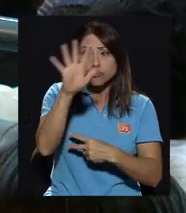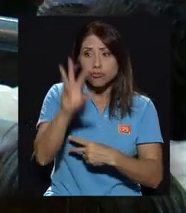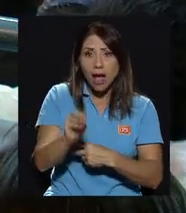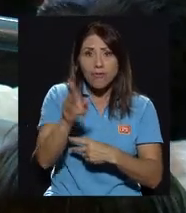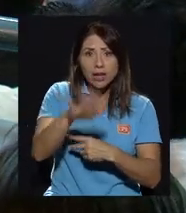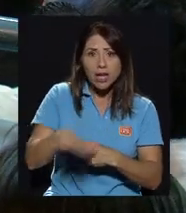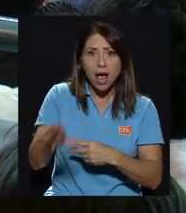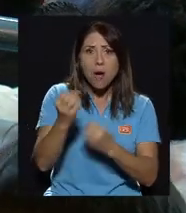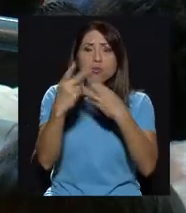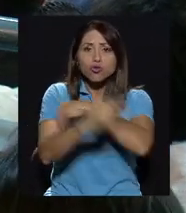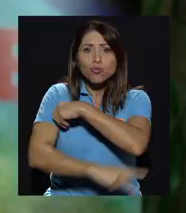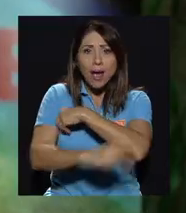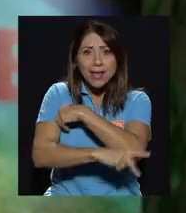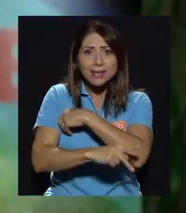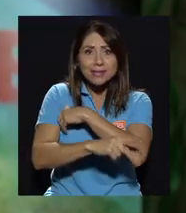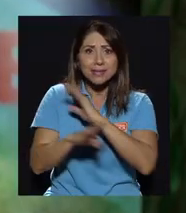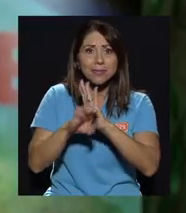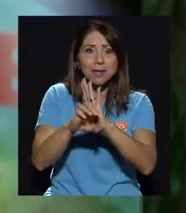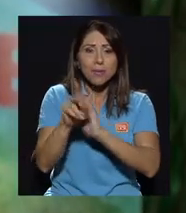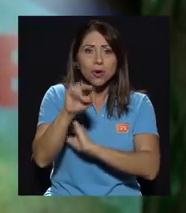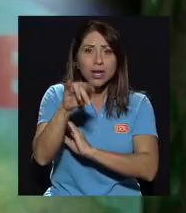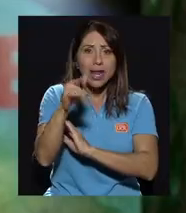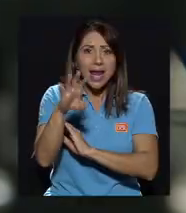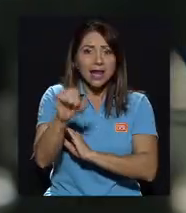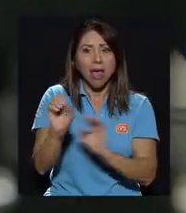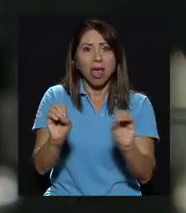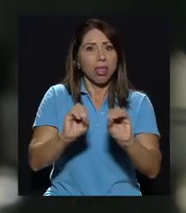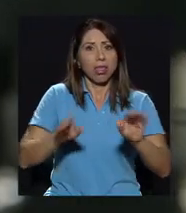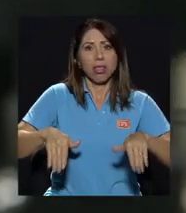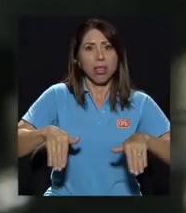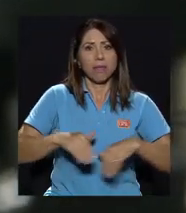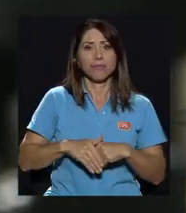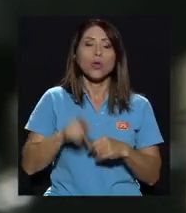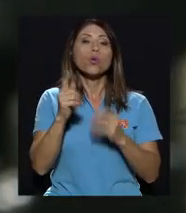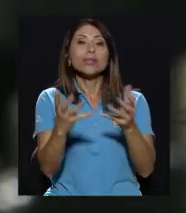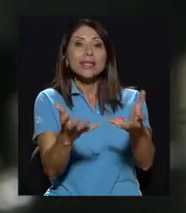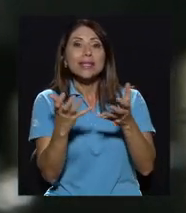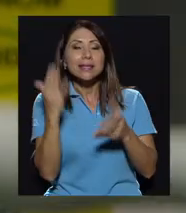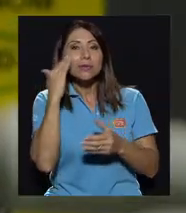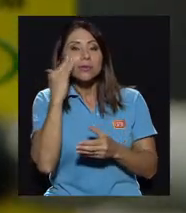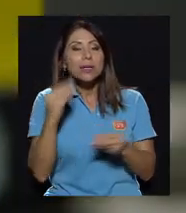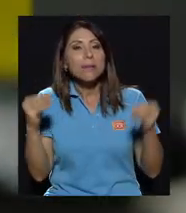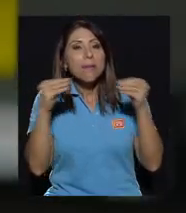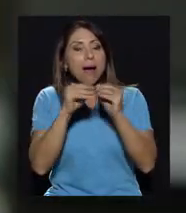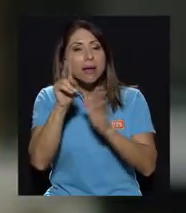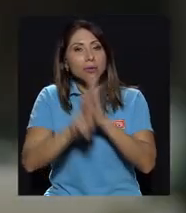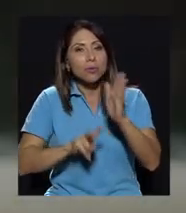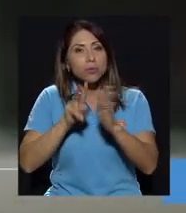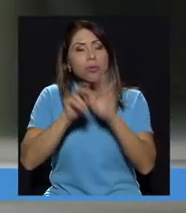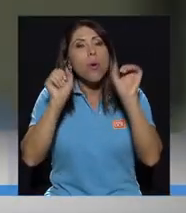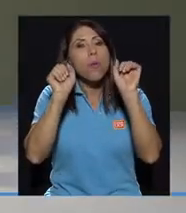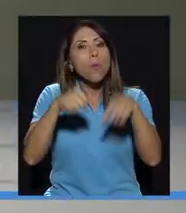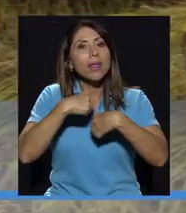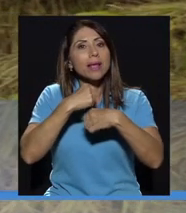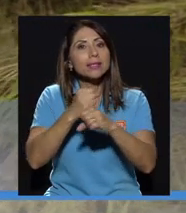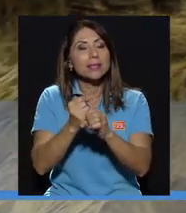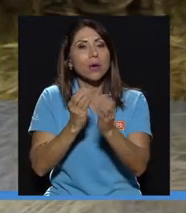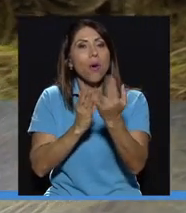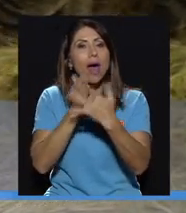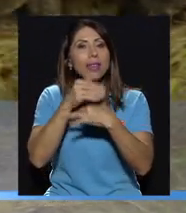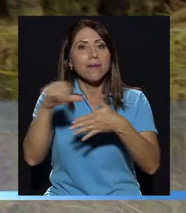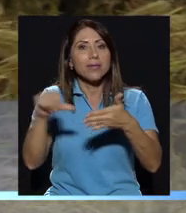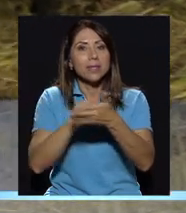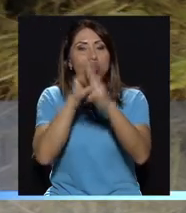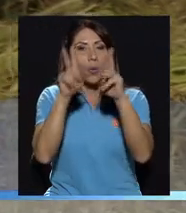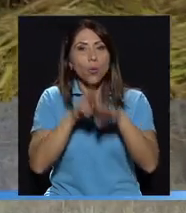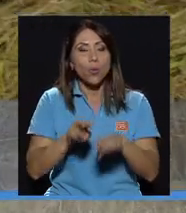incluyendo nigeria están desabastecidos de anti veneno si usted desea conocer más sobre el documental puede visitar su